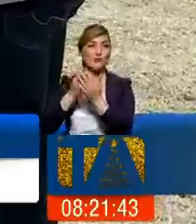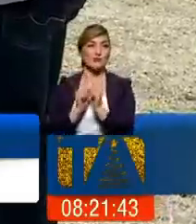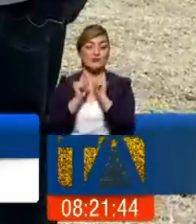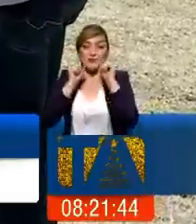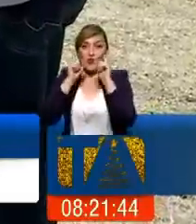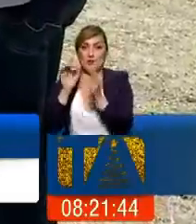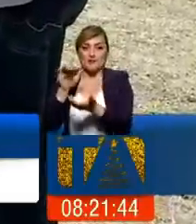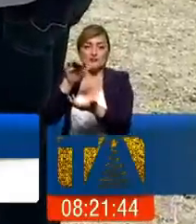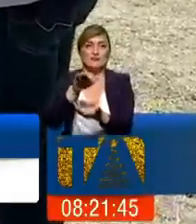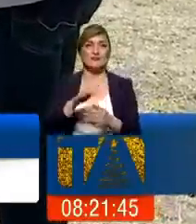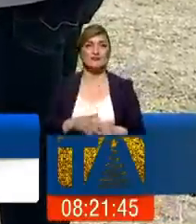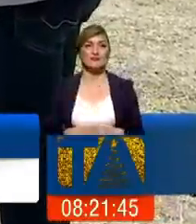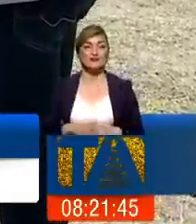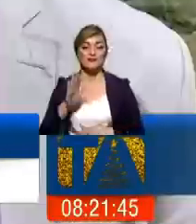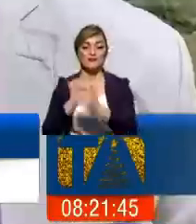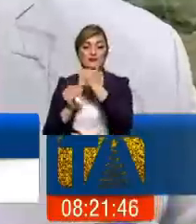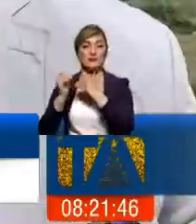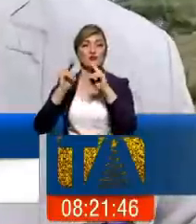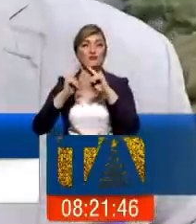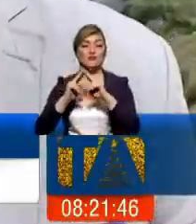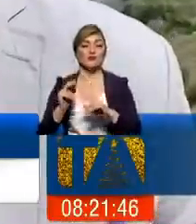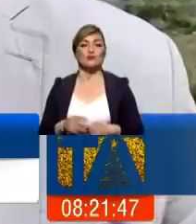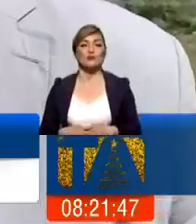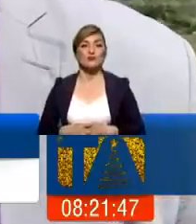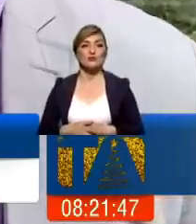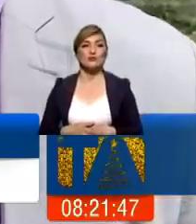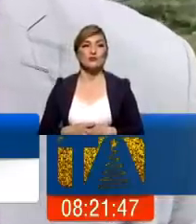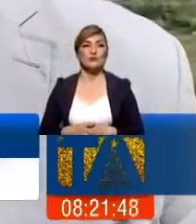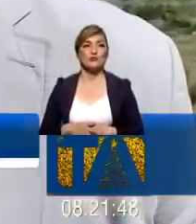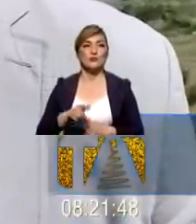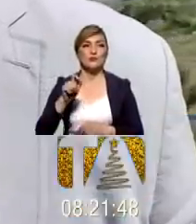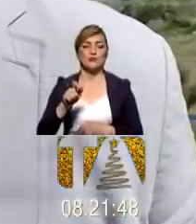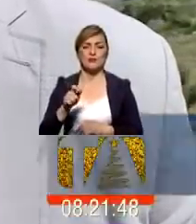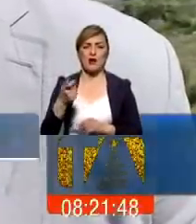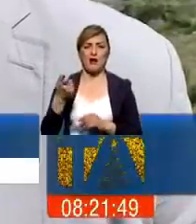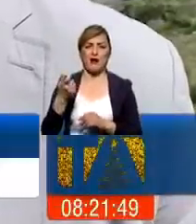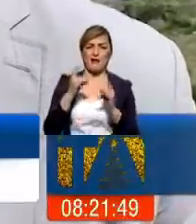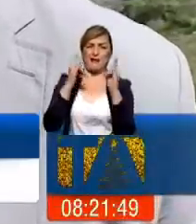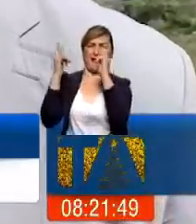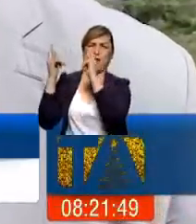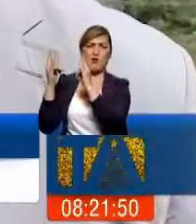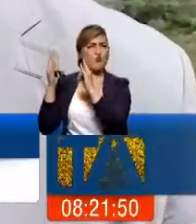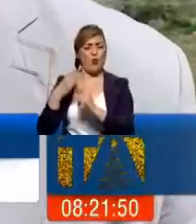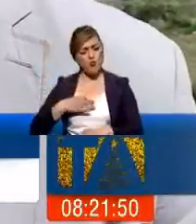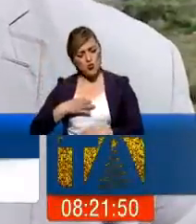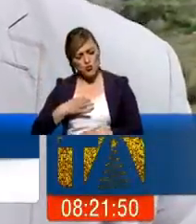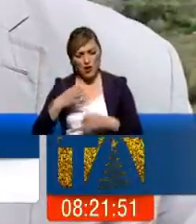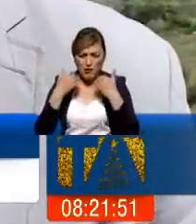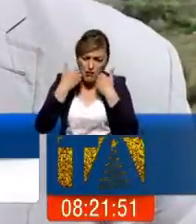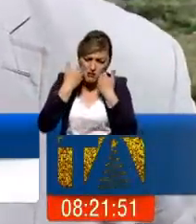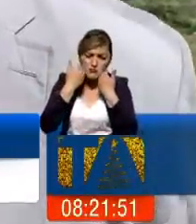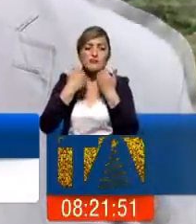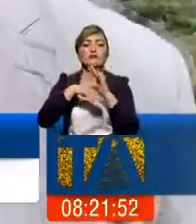para Juan Gabriel tras conocer su historia. No es necesario tener riquezas para poder hacerlo. Que podamos hacerlo con voluntad, con cariño, es